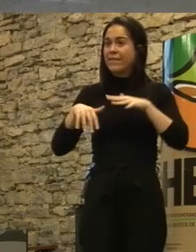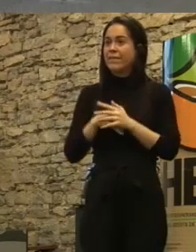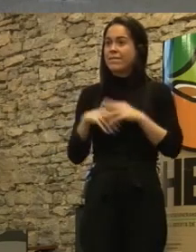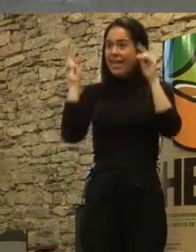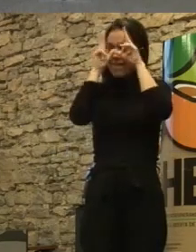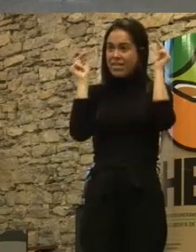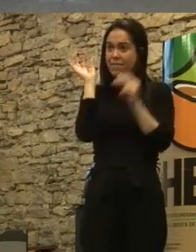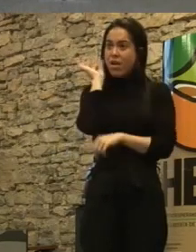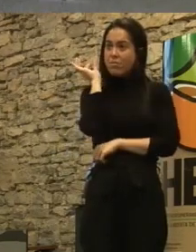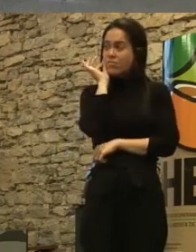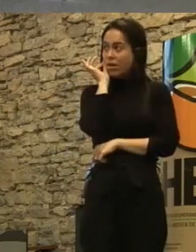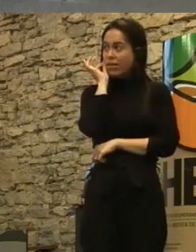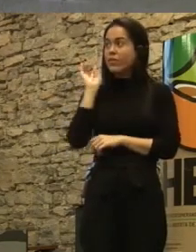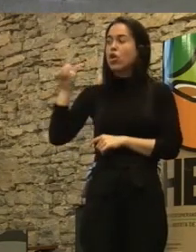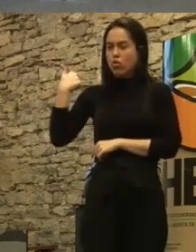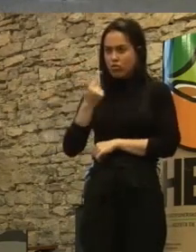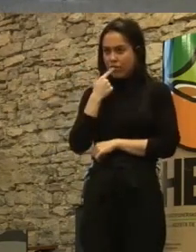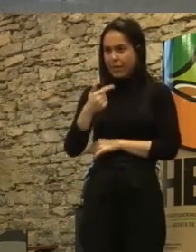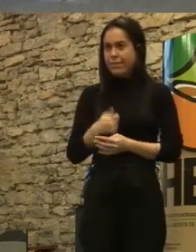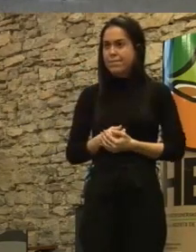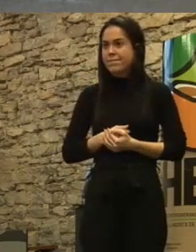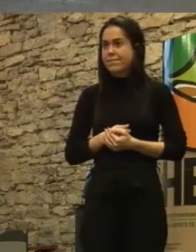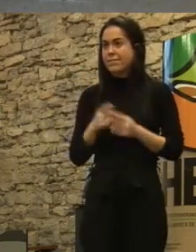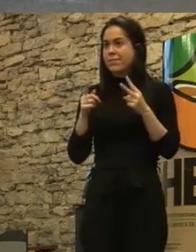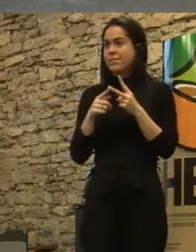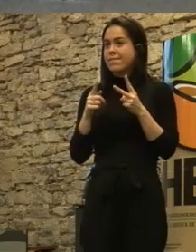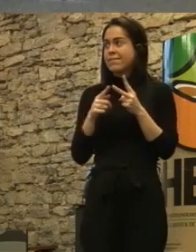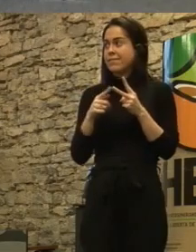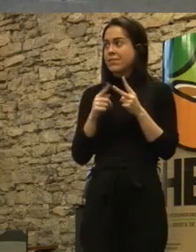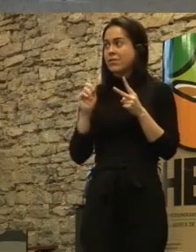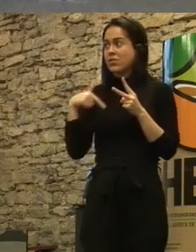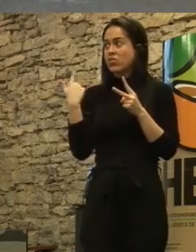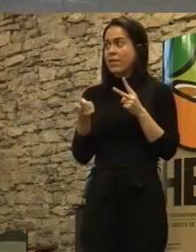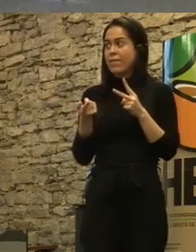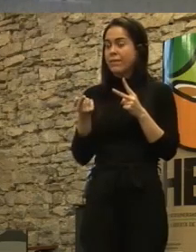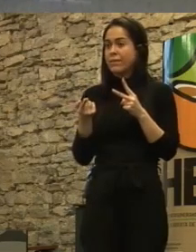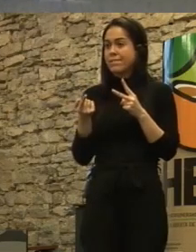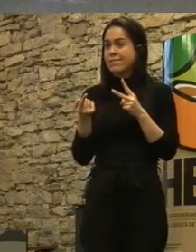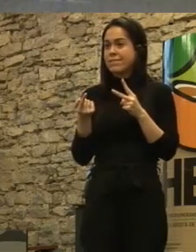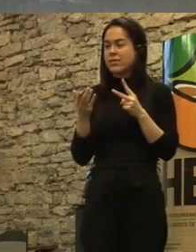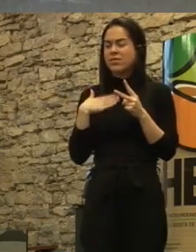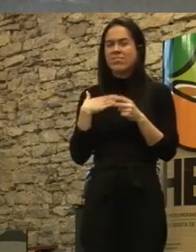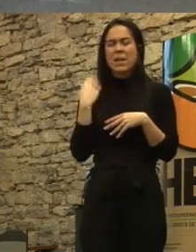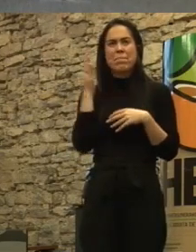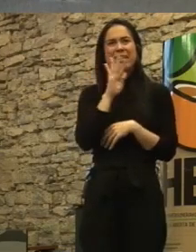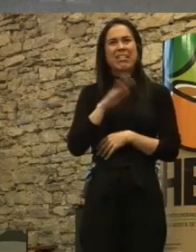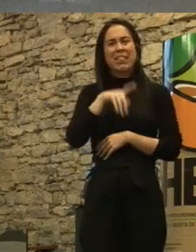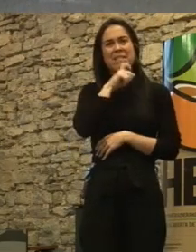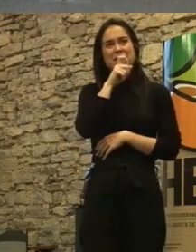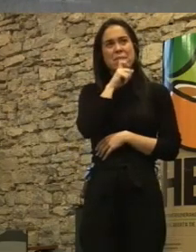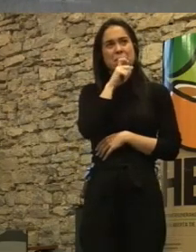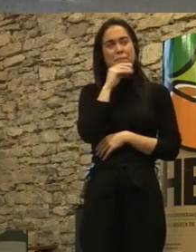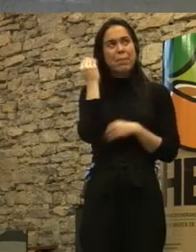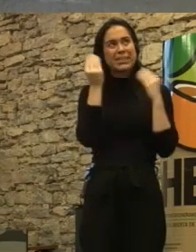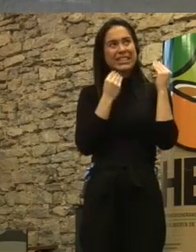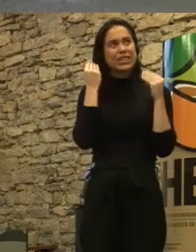que has comentado. Sí, que luego te lo digo, ¿eh? Vale, y luego la segunda, a mí se me hace difícil pensar cuál es el